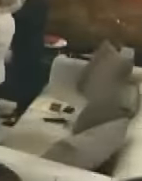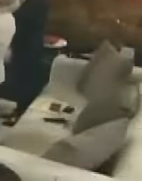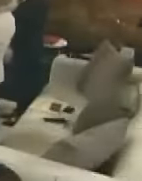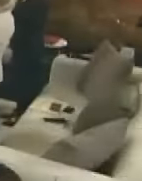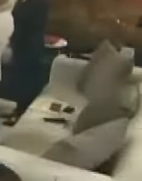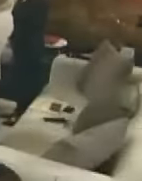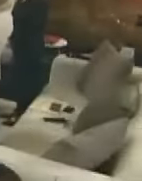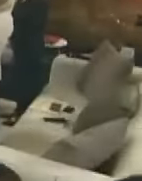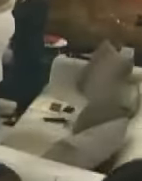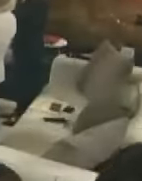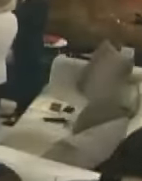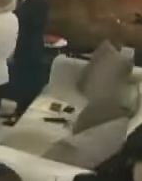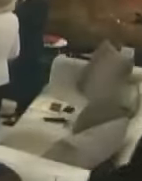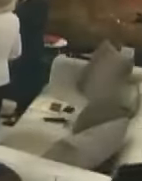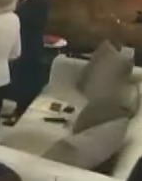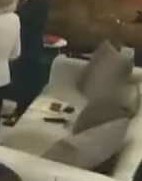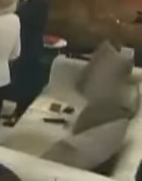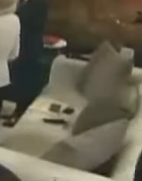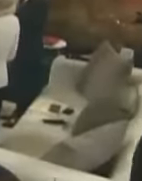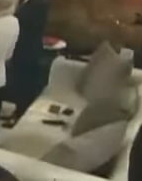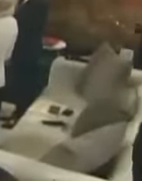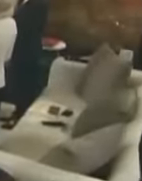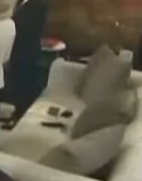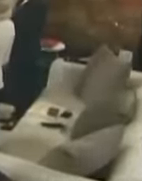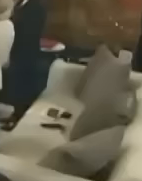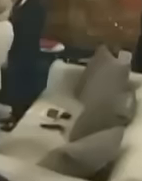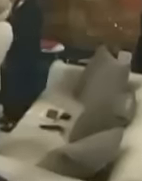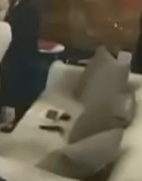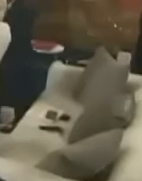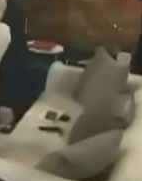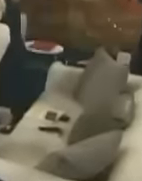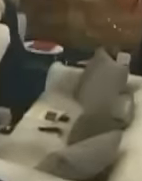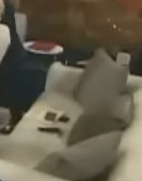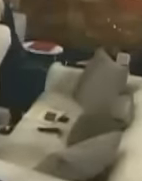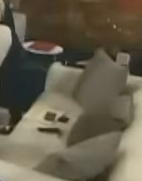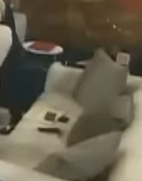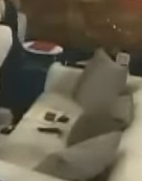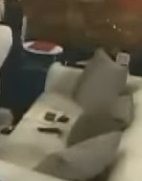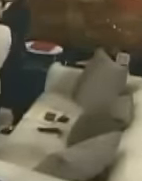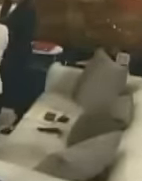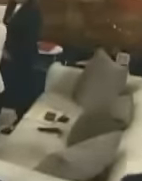Derechos Humanos, Larry DeBoe. Saludo al jefe de Estado en este momento.